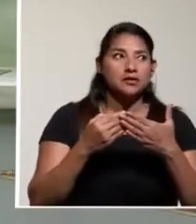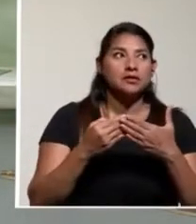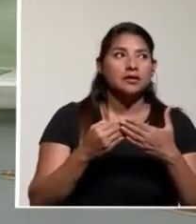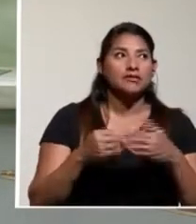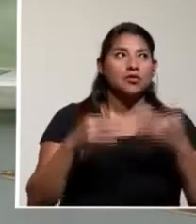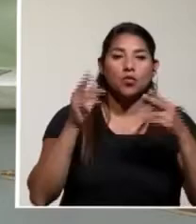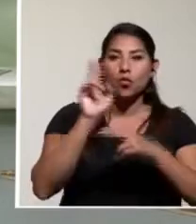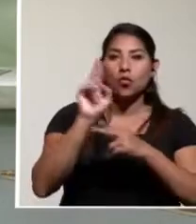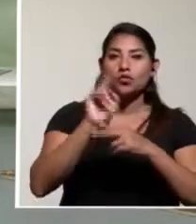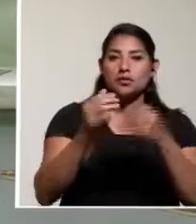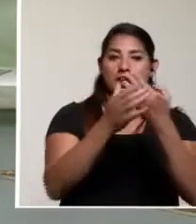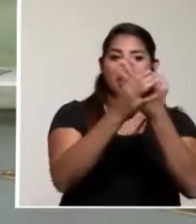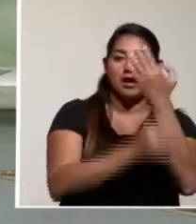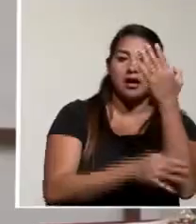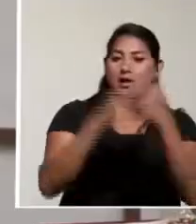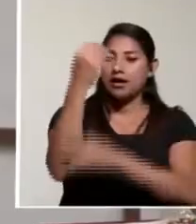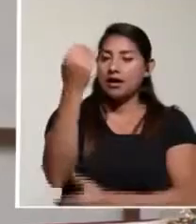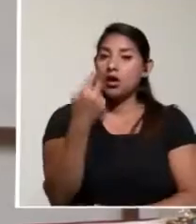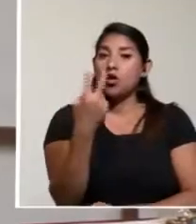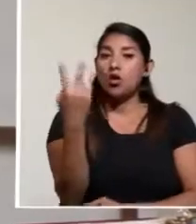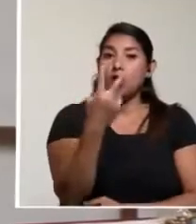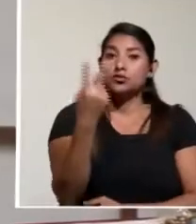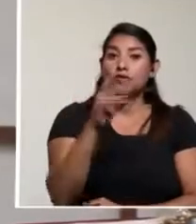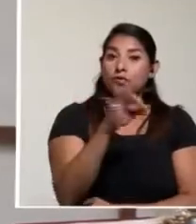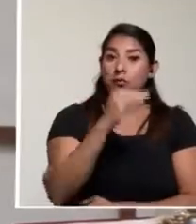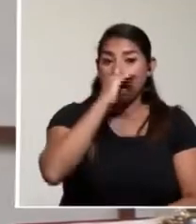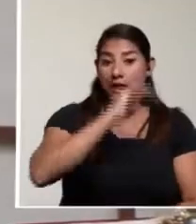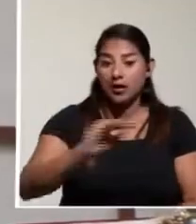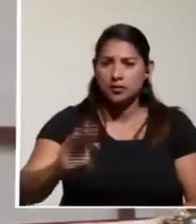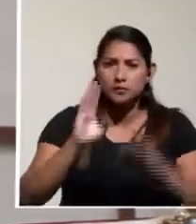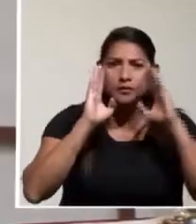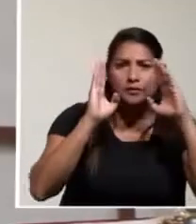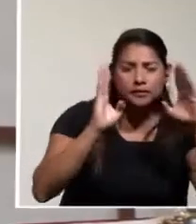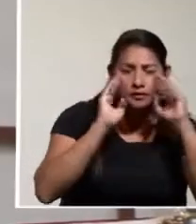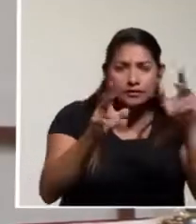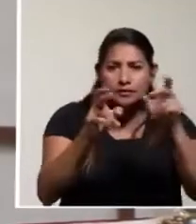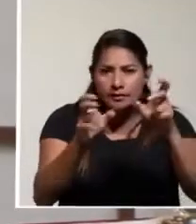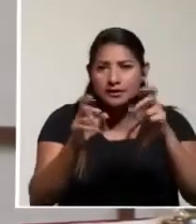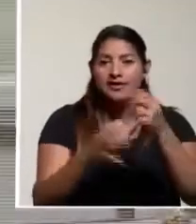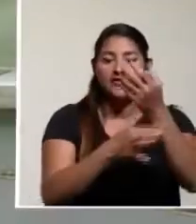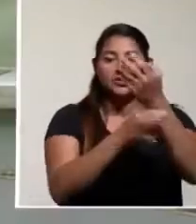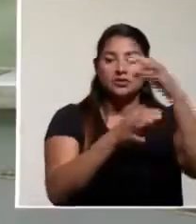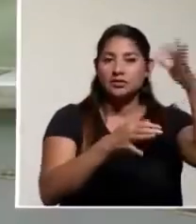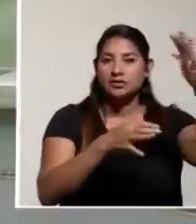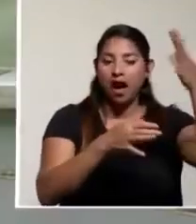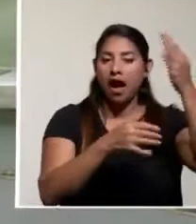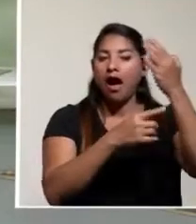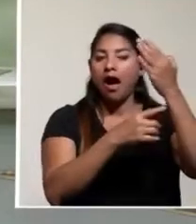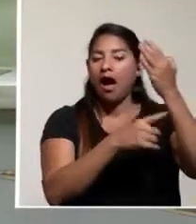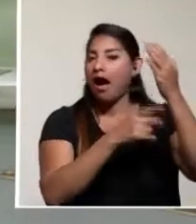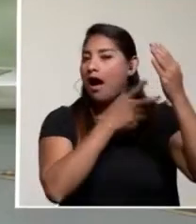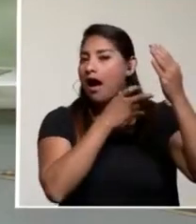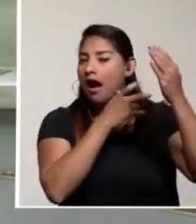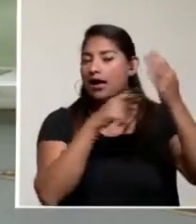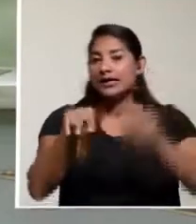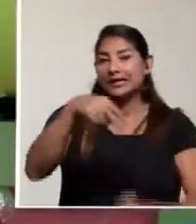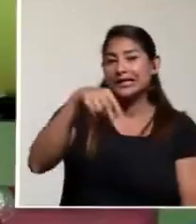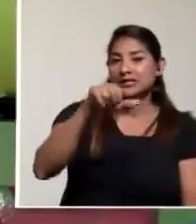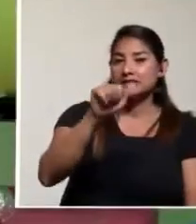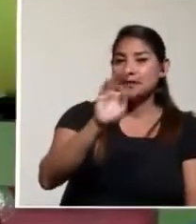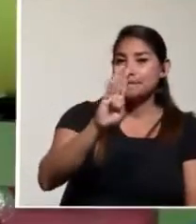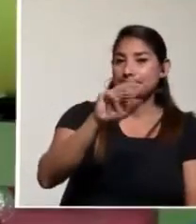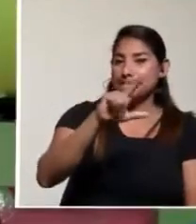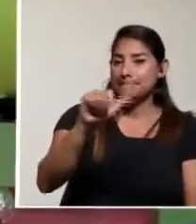usar ambos lados del cuerpo, niños y niñas, y por eso teníamos que esto estar... Esto medio sonaba, ¿verdad? Uh-huh. Porque era samba. Ahora